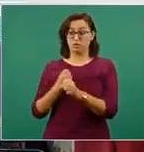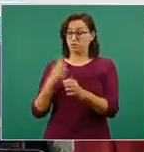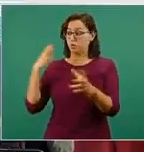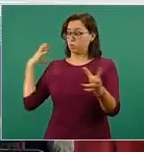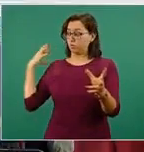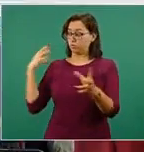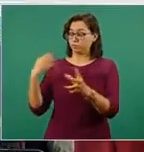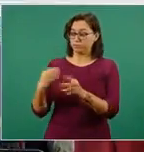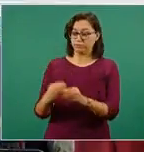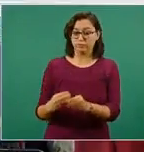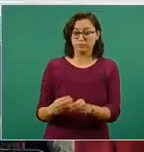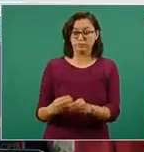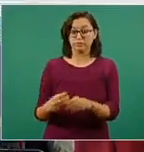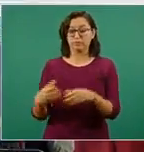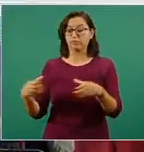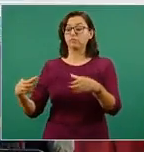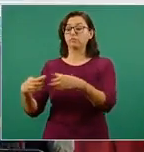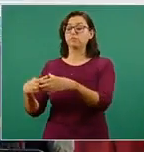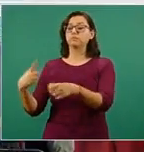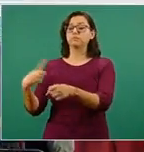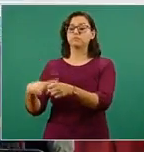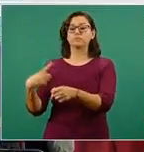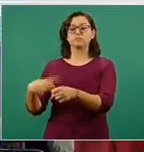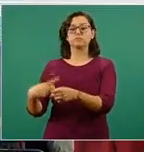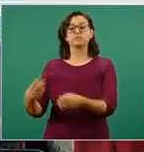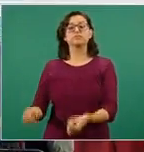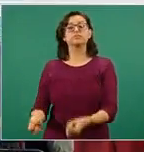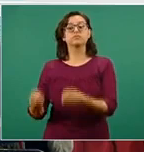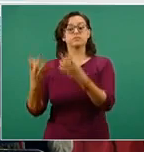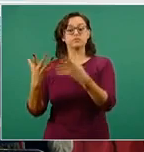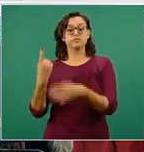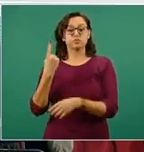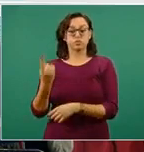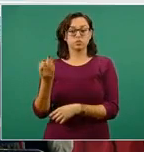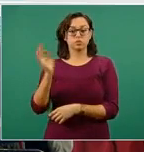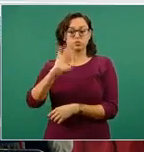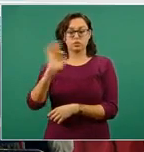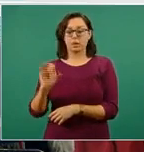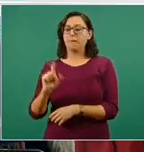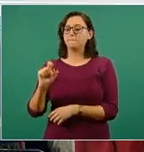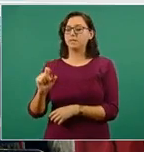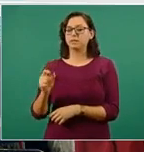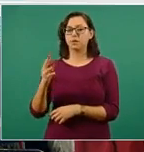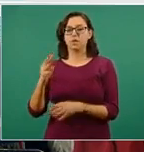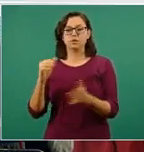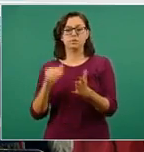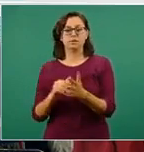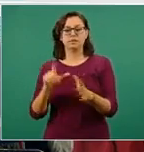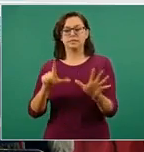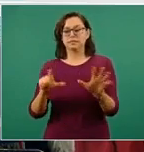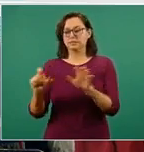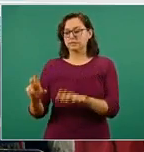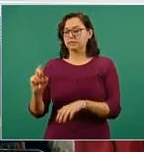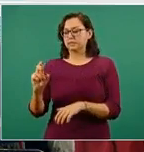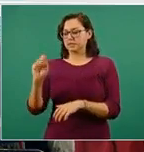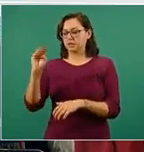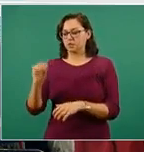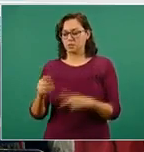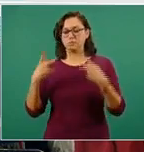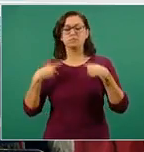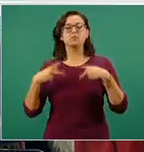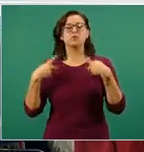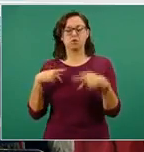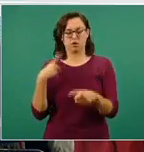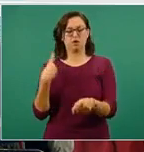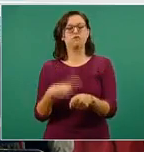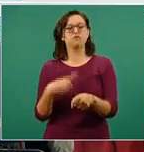país representa a la epidemia activa. Esto es, 24.739 personas se estima tienen ahorita